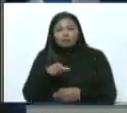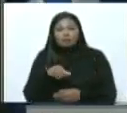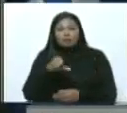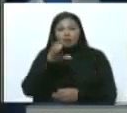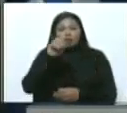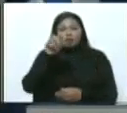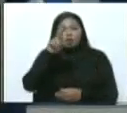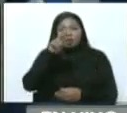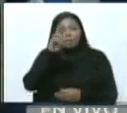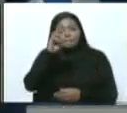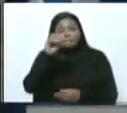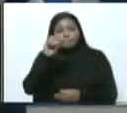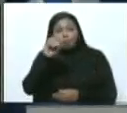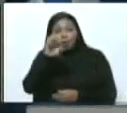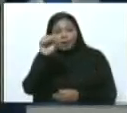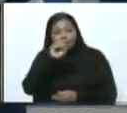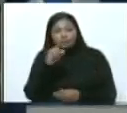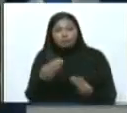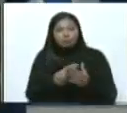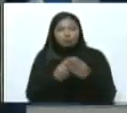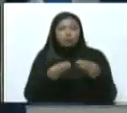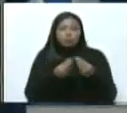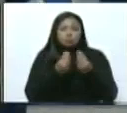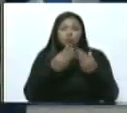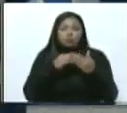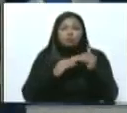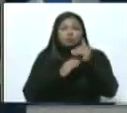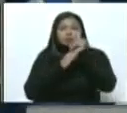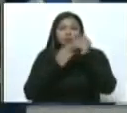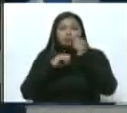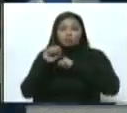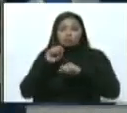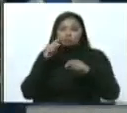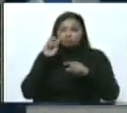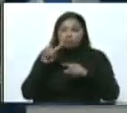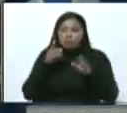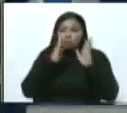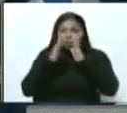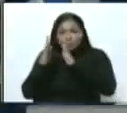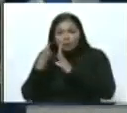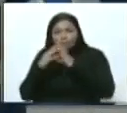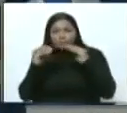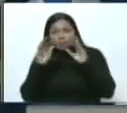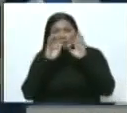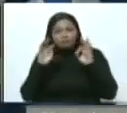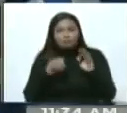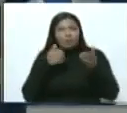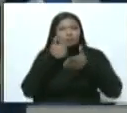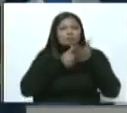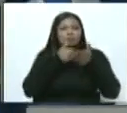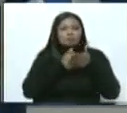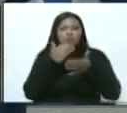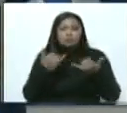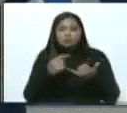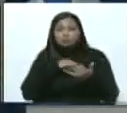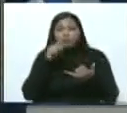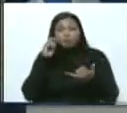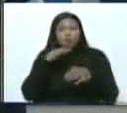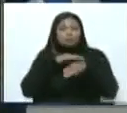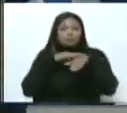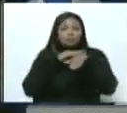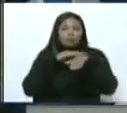Corpoes con nuestro director general contra la corrupción para ordenar esta lucha. En tal sentido, pues,